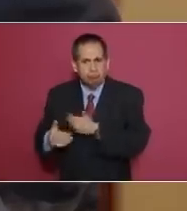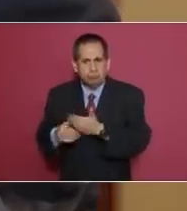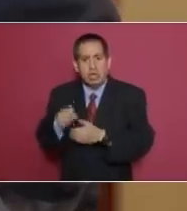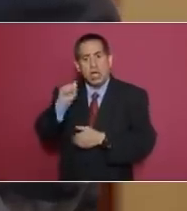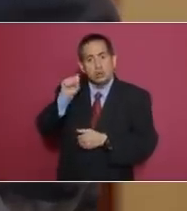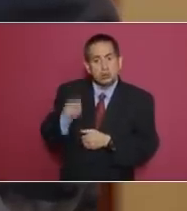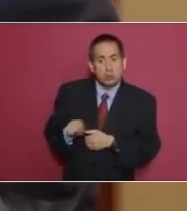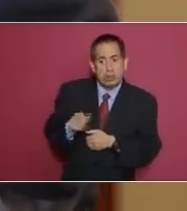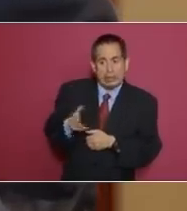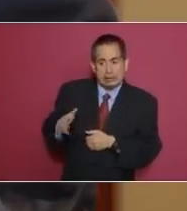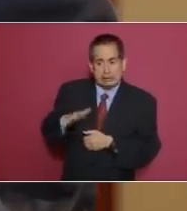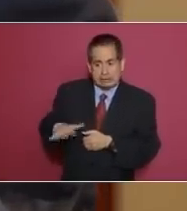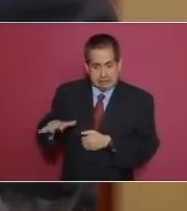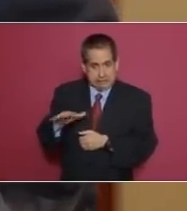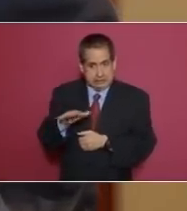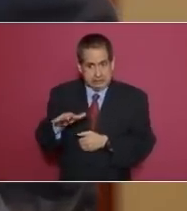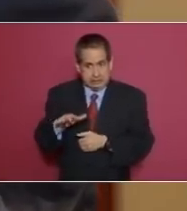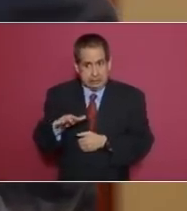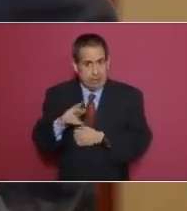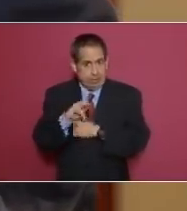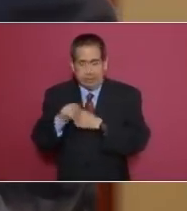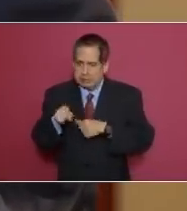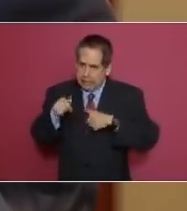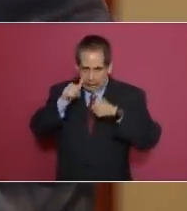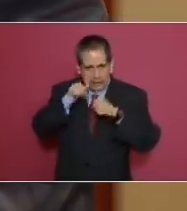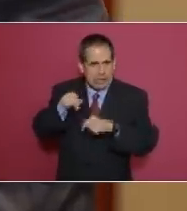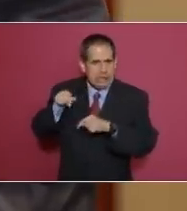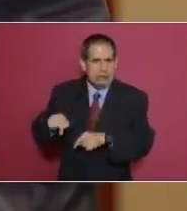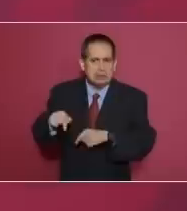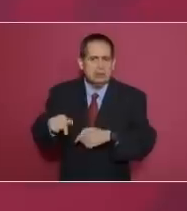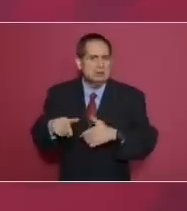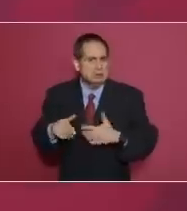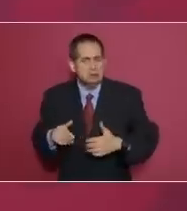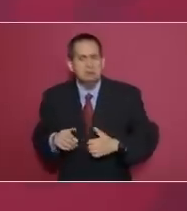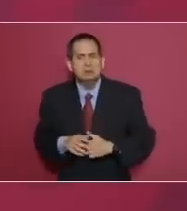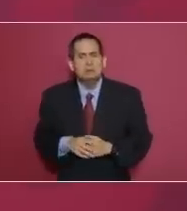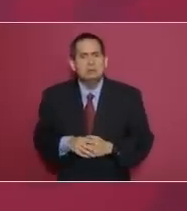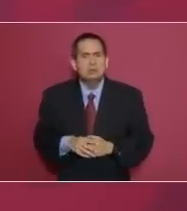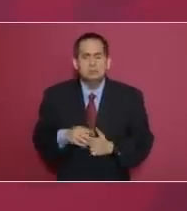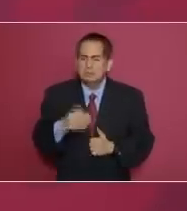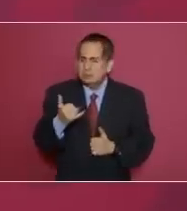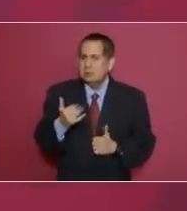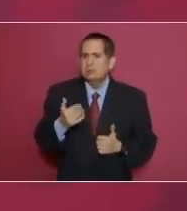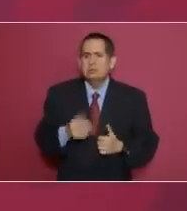sureste del país y